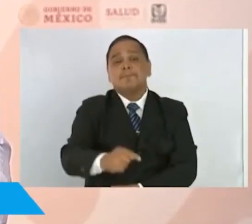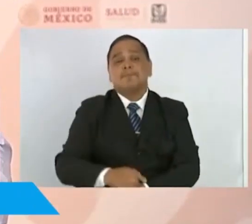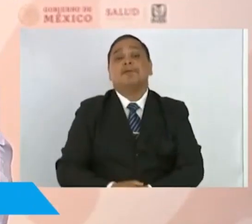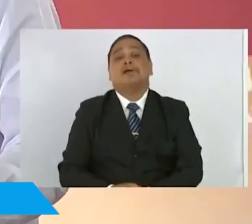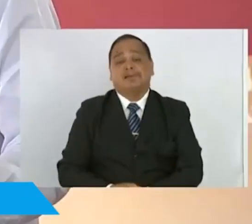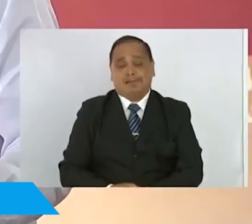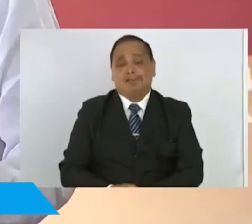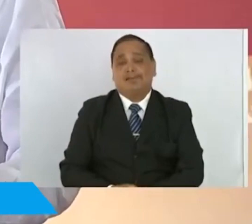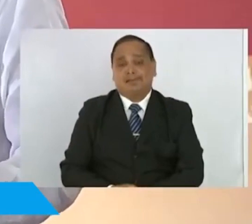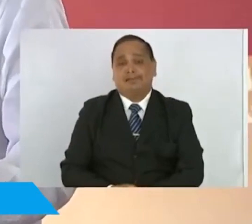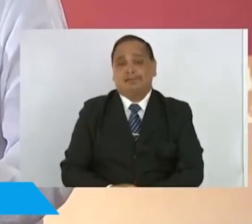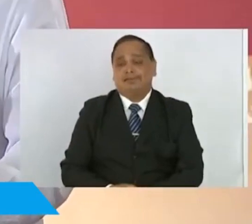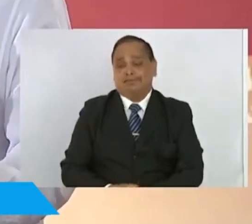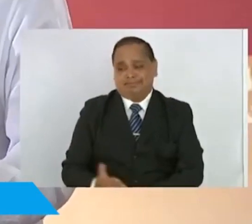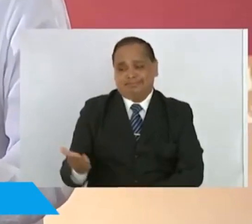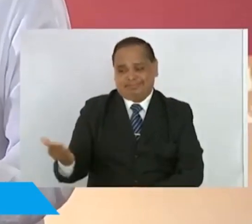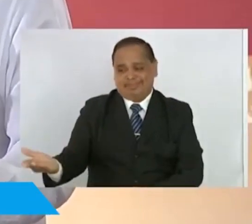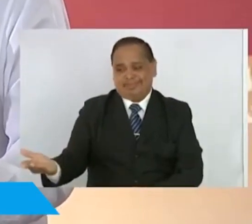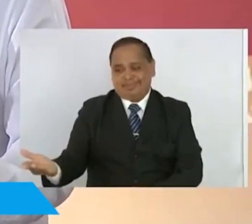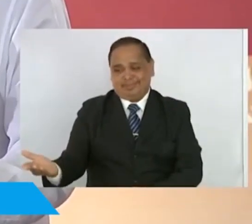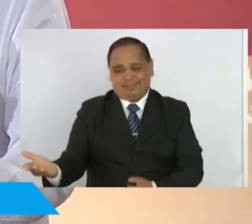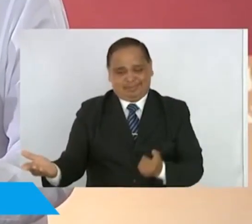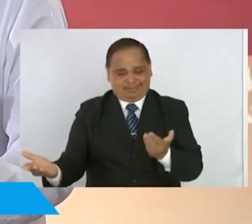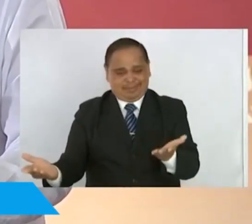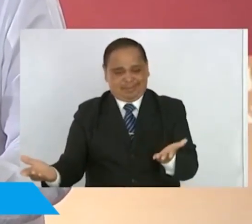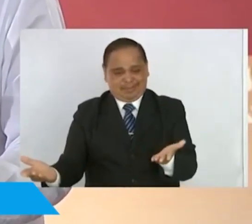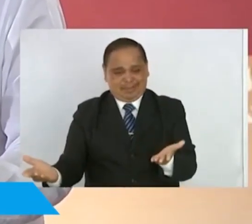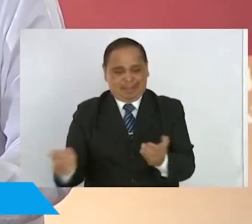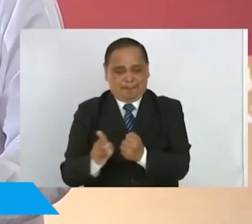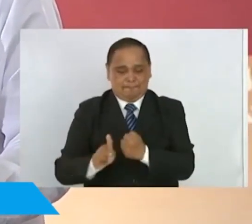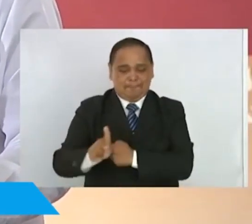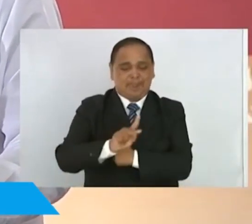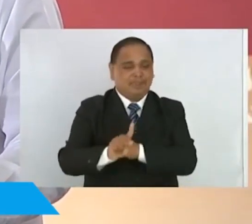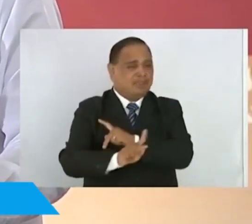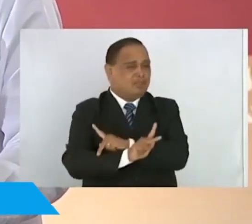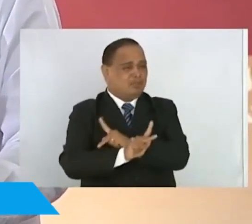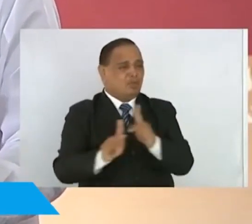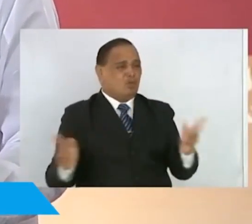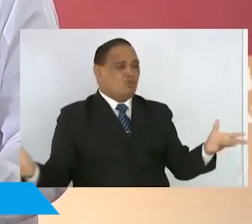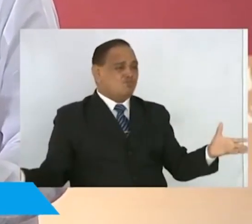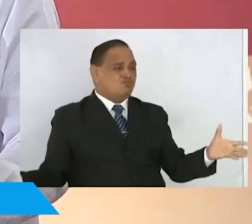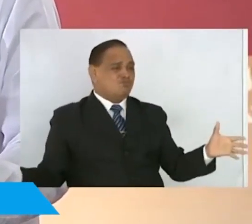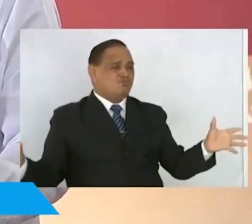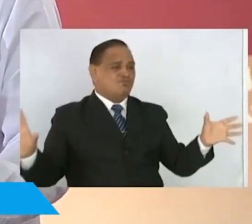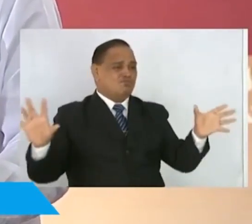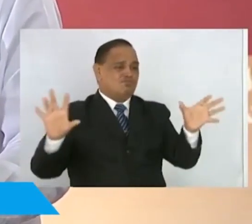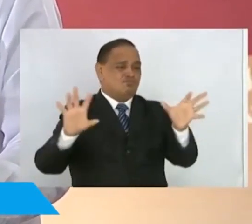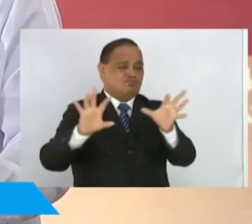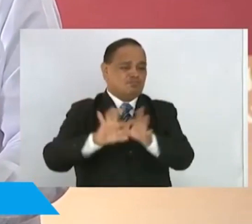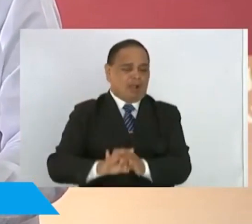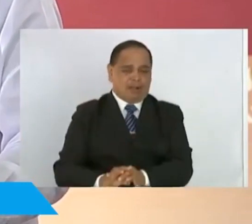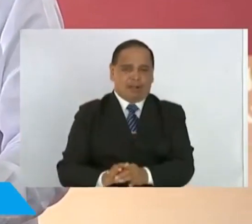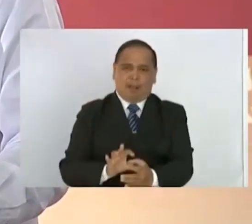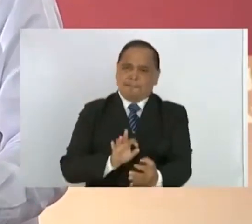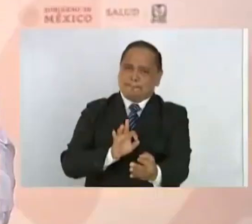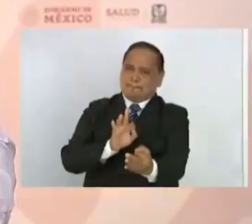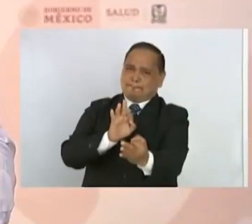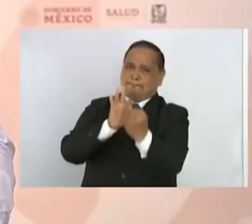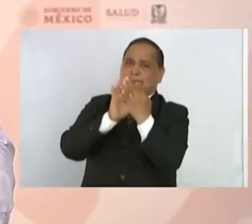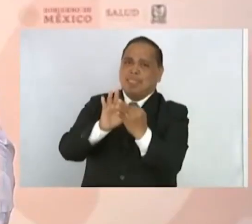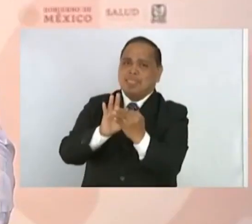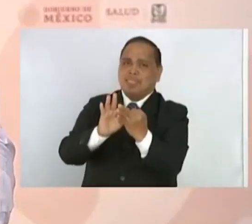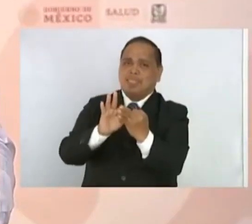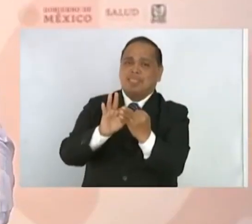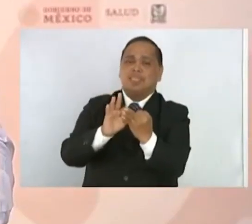y Honduras el presidente Andrés Manuel López Obrador ordenó llevar a cabo una cumbre de países progresistas de América Latina con la finalidad